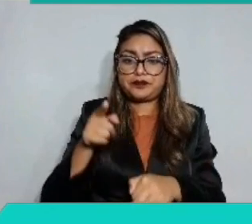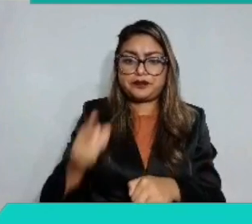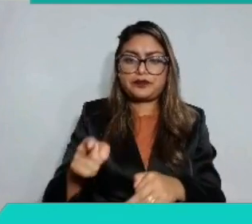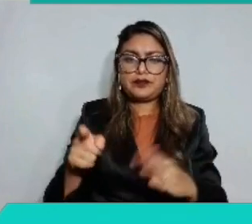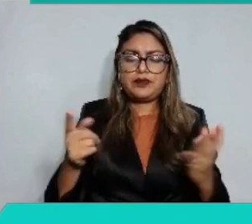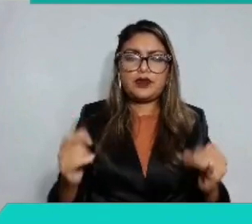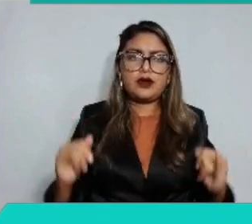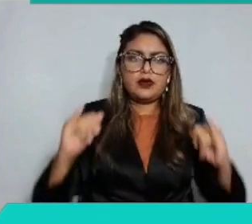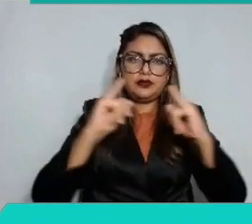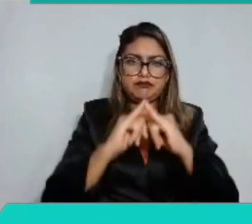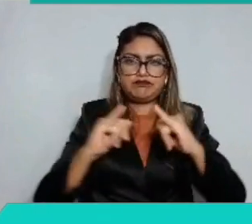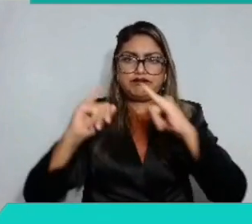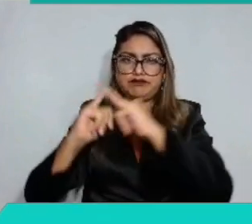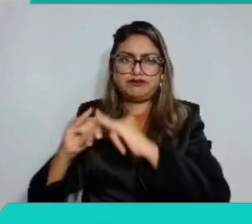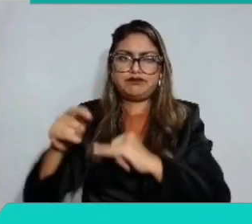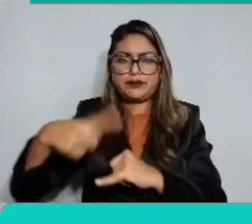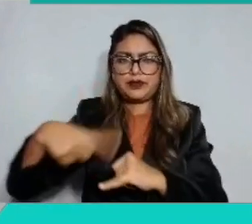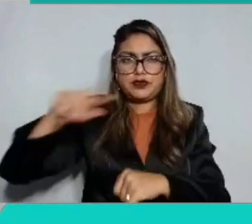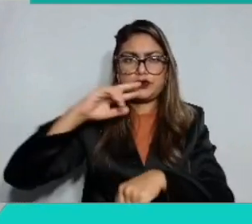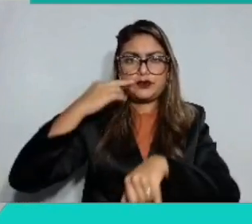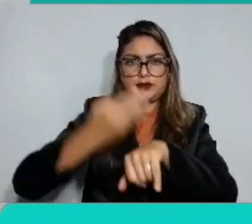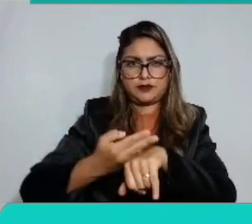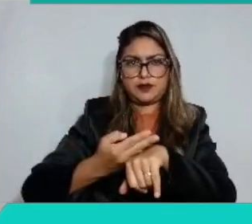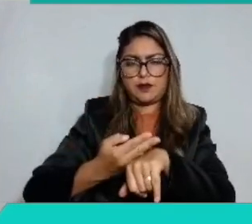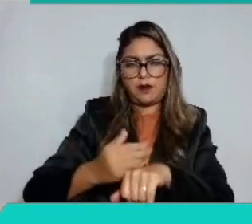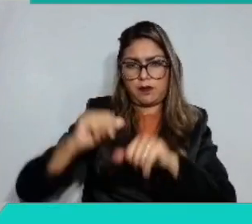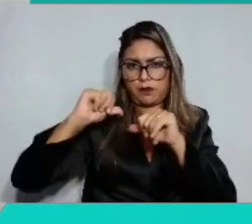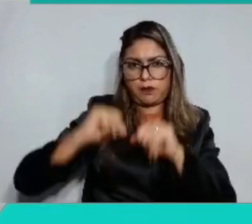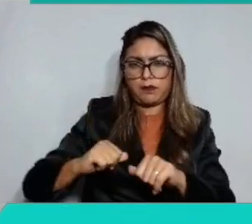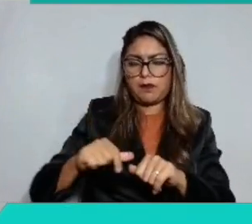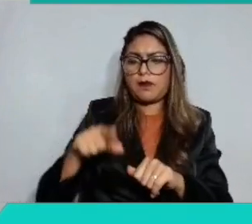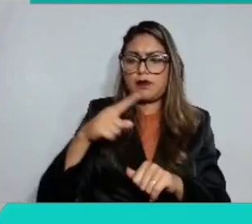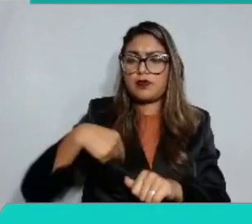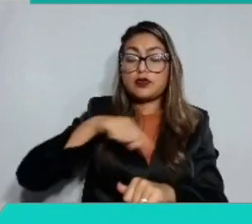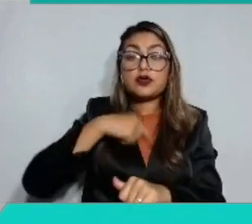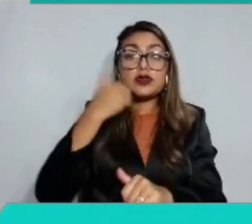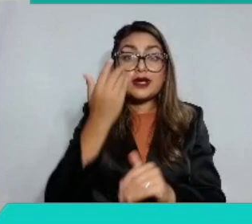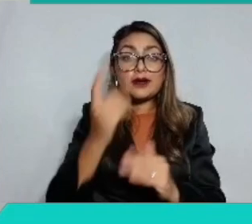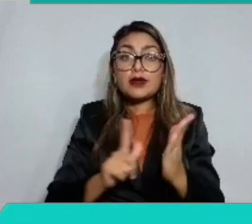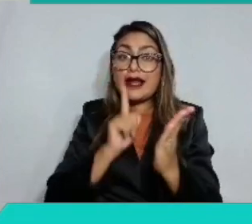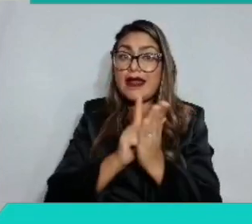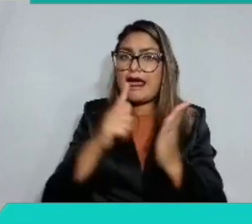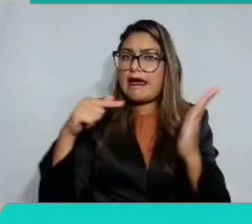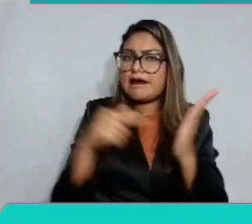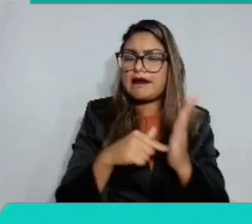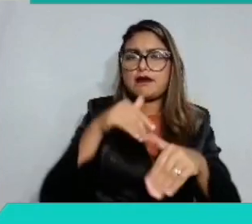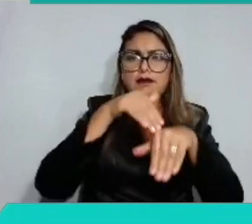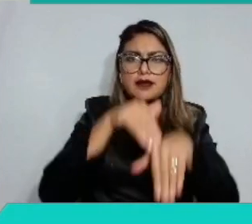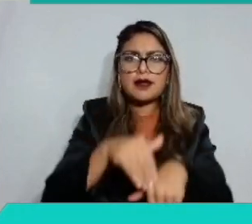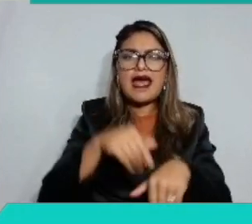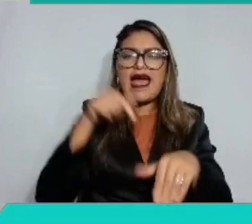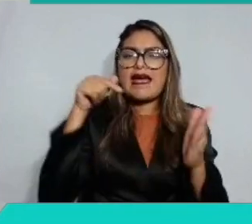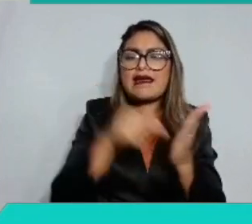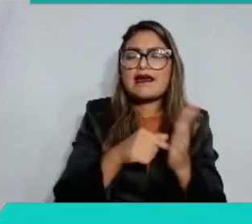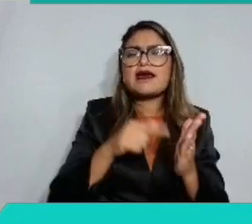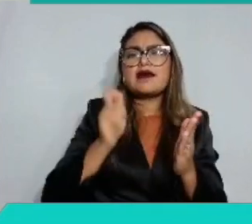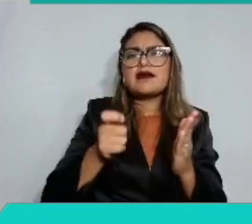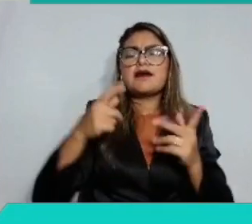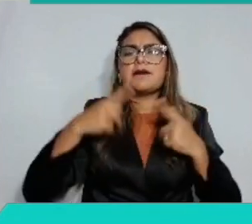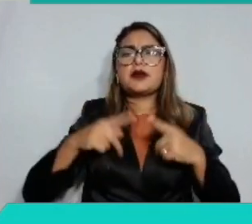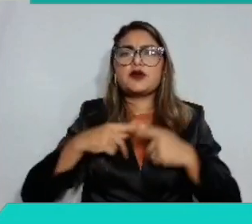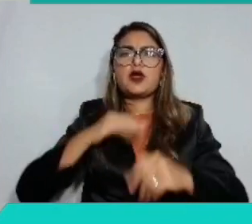sigamos luchando por un estado legal donde todas y todos tengamos garantizadas nuestras libertades